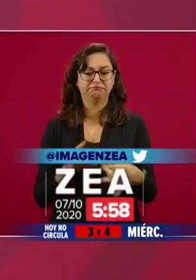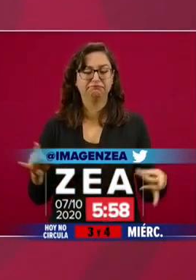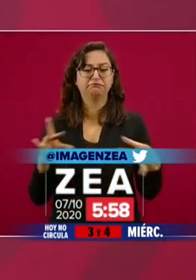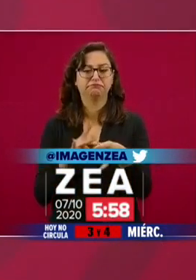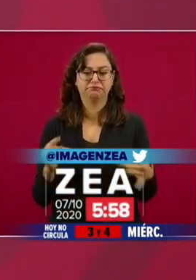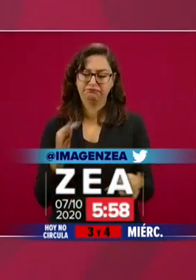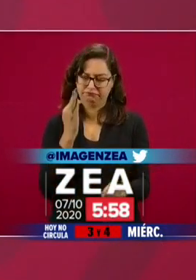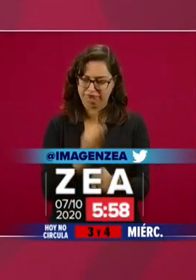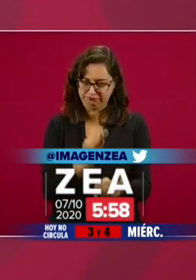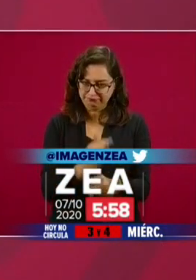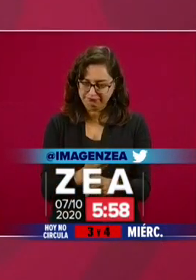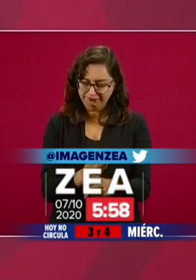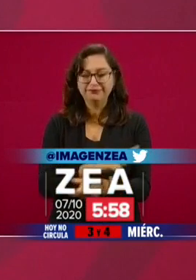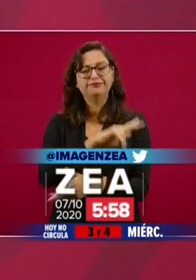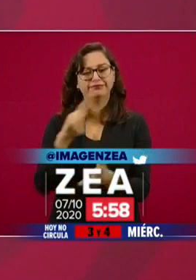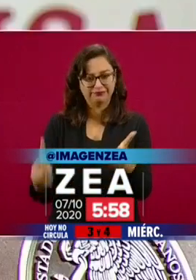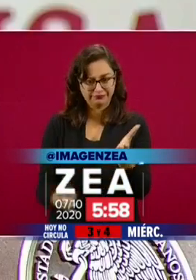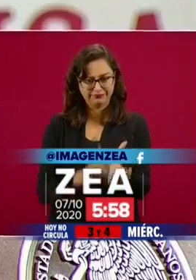de los mismos